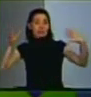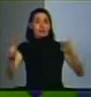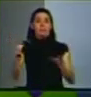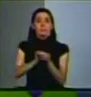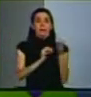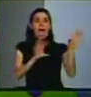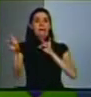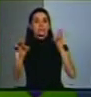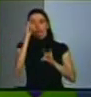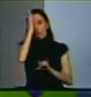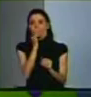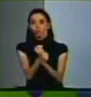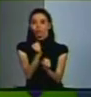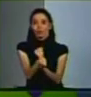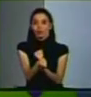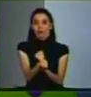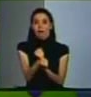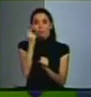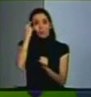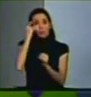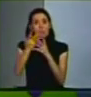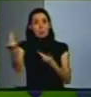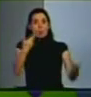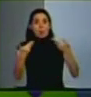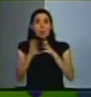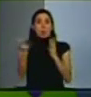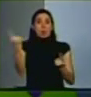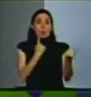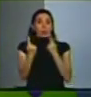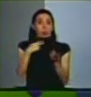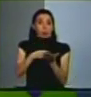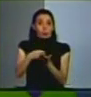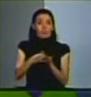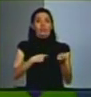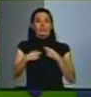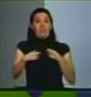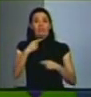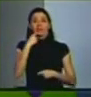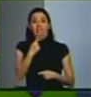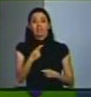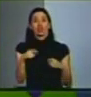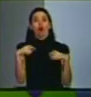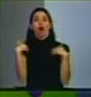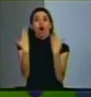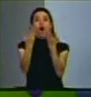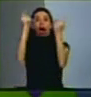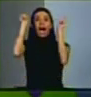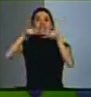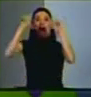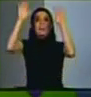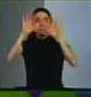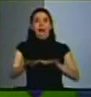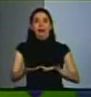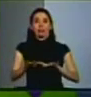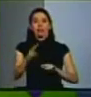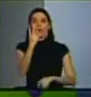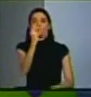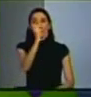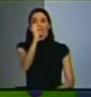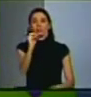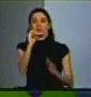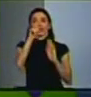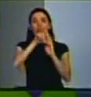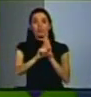reforzó su personal calculando una alta demanda. Muchas de las tiendas han anunciado también remates en los precios con hasta 40%